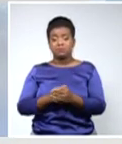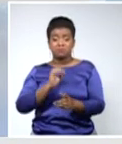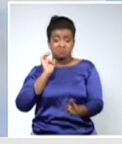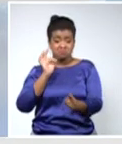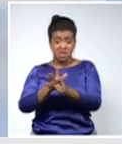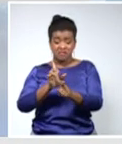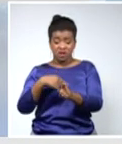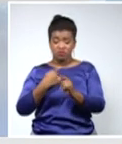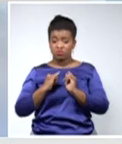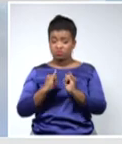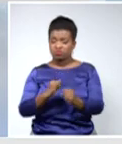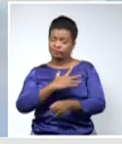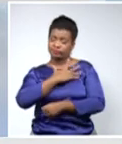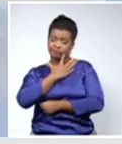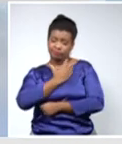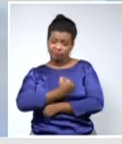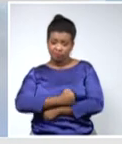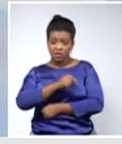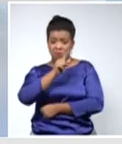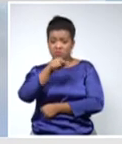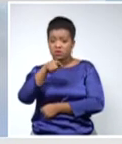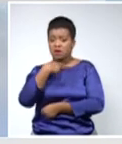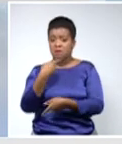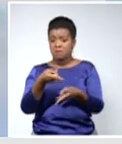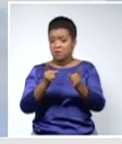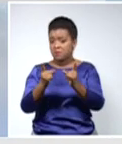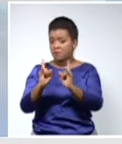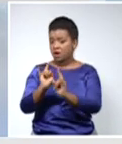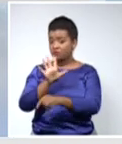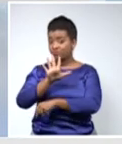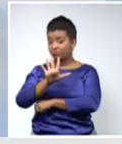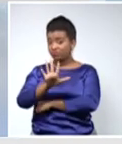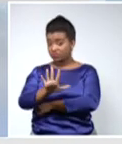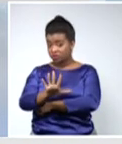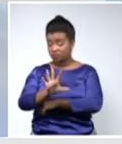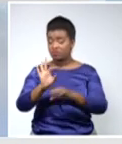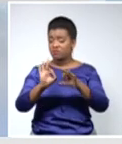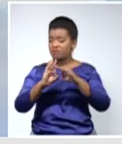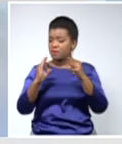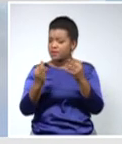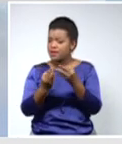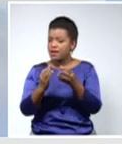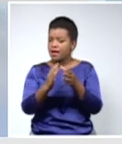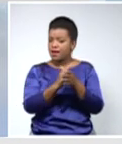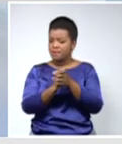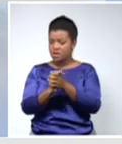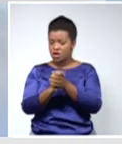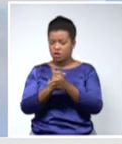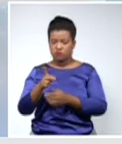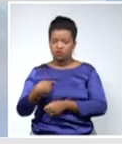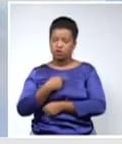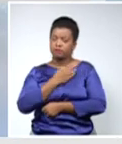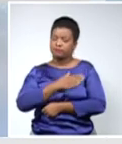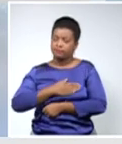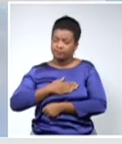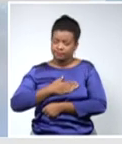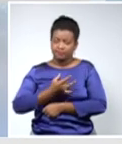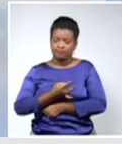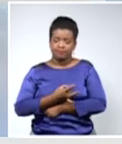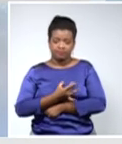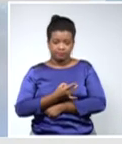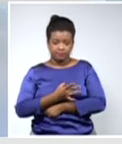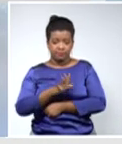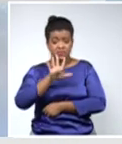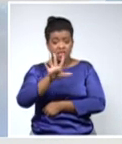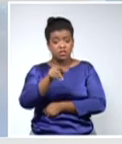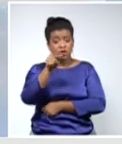las condolencias a sus familiares y amistades por el fallecimiento de 5 personas con COVID-19 en